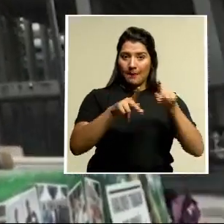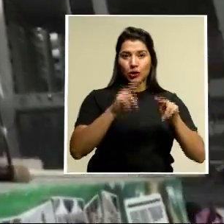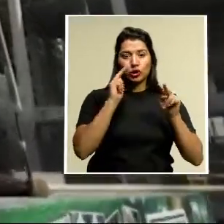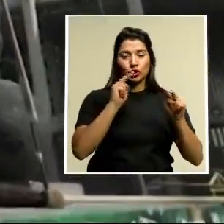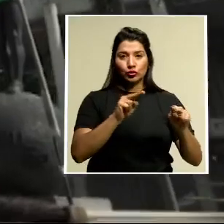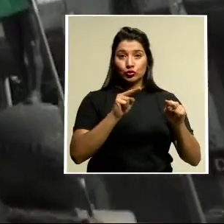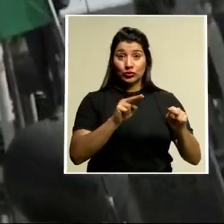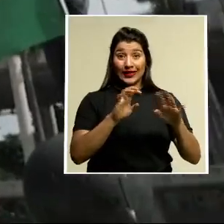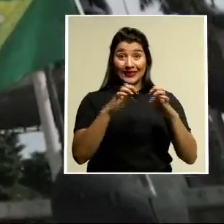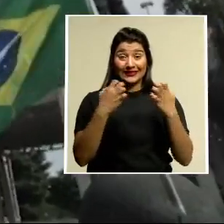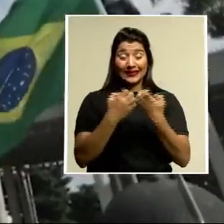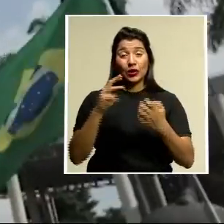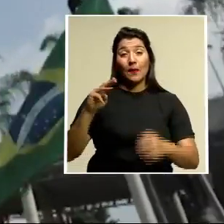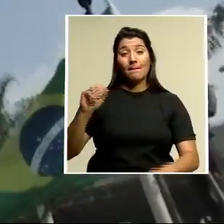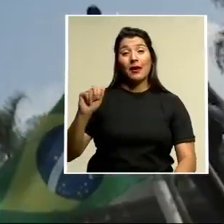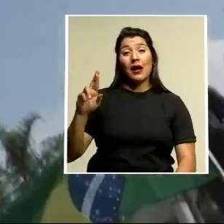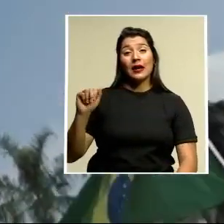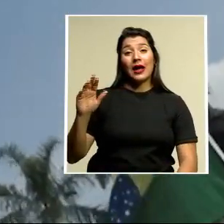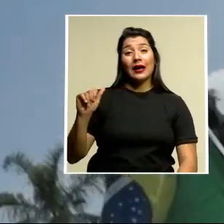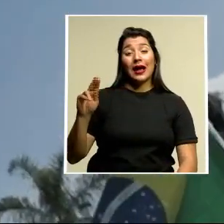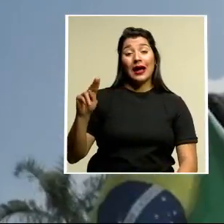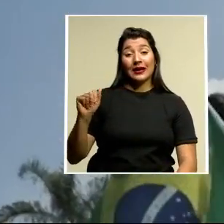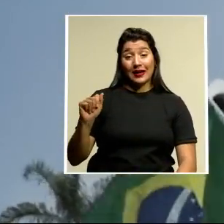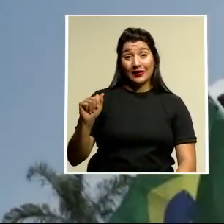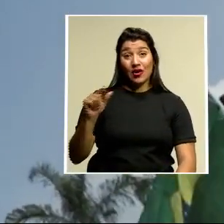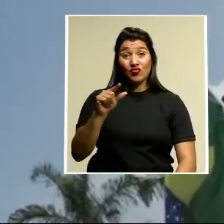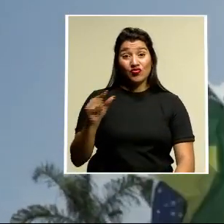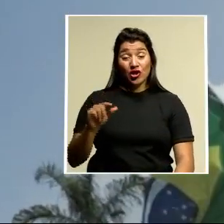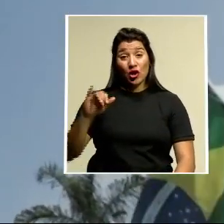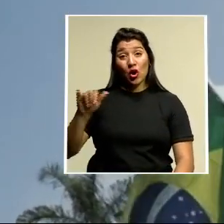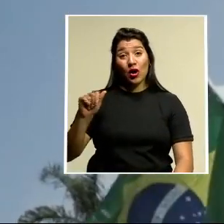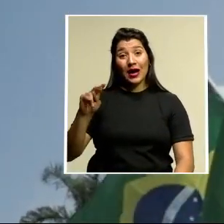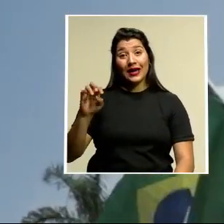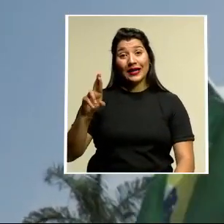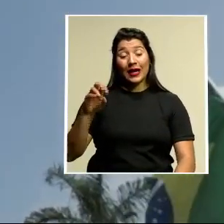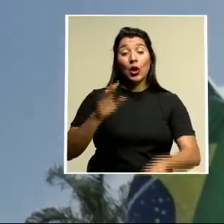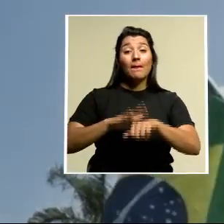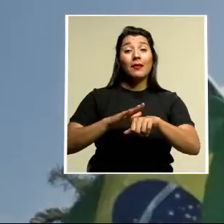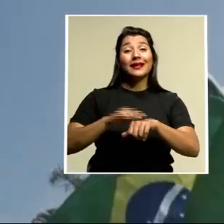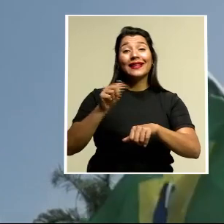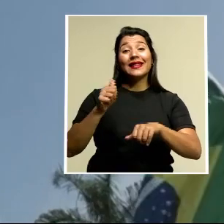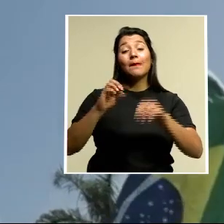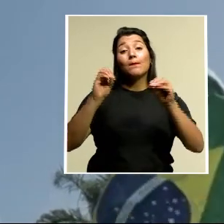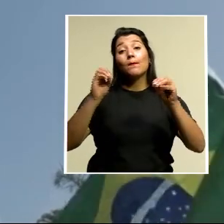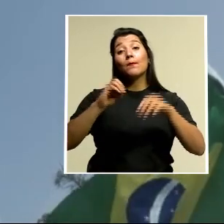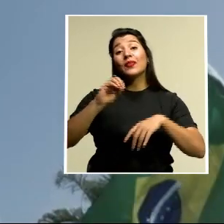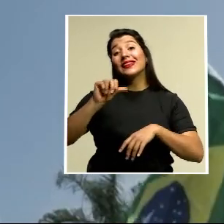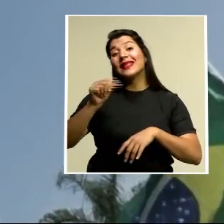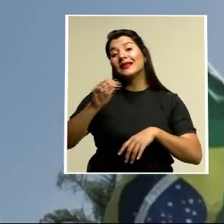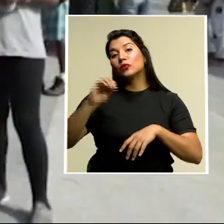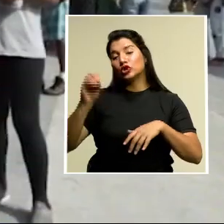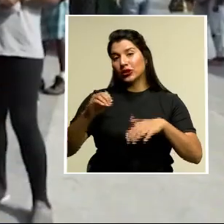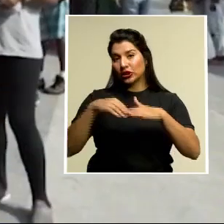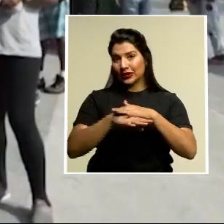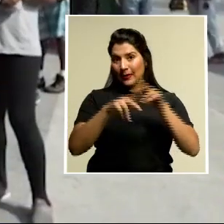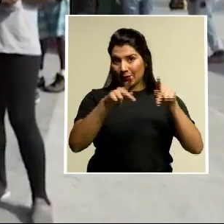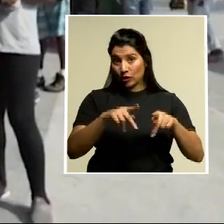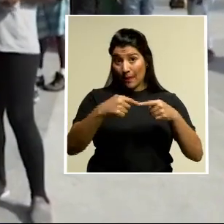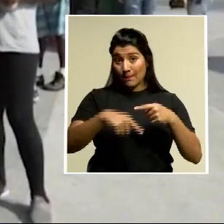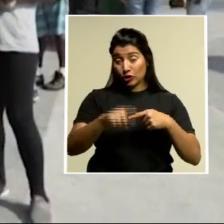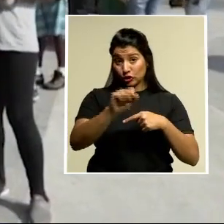Merckx había establecido entre 1969 y 1975, antes de la gran salida del presente Tour en